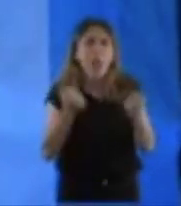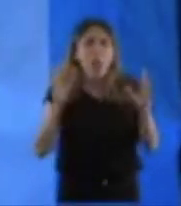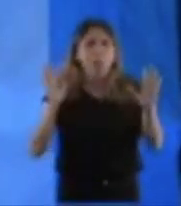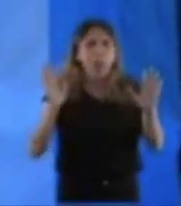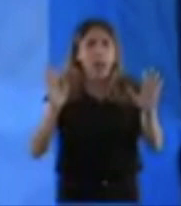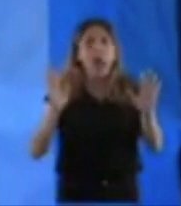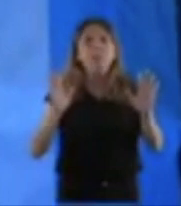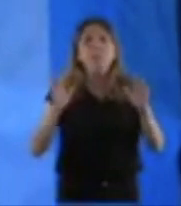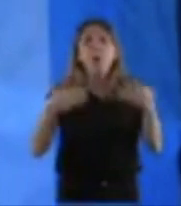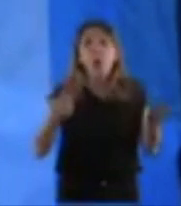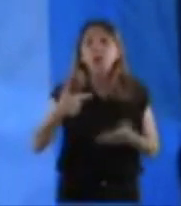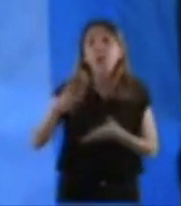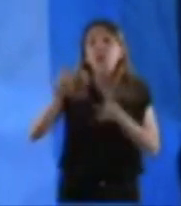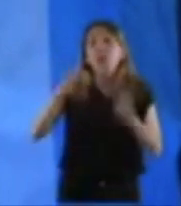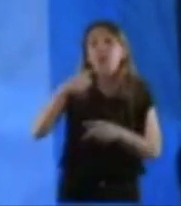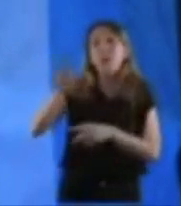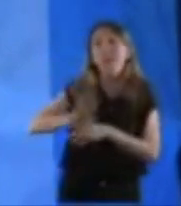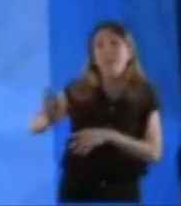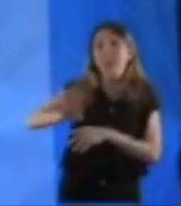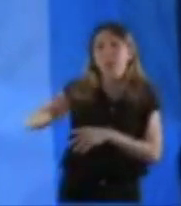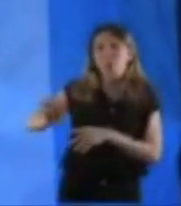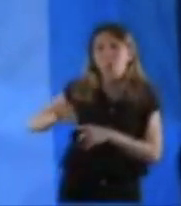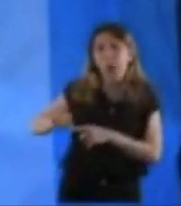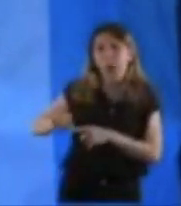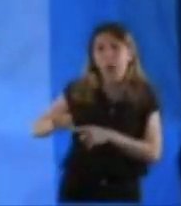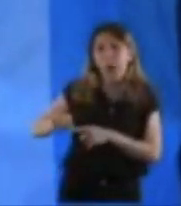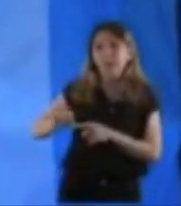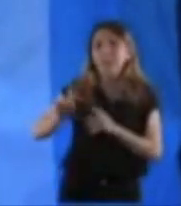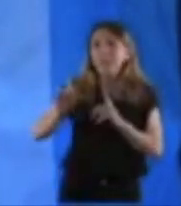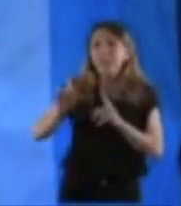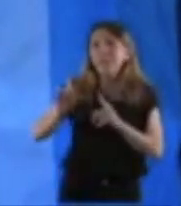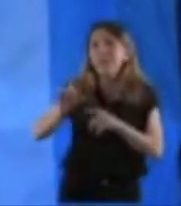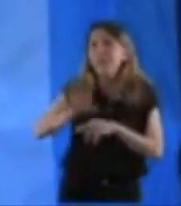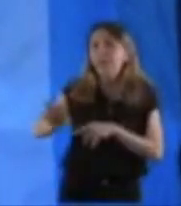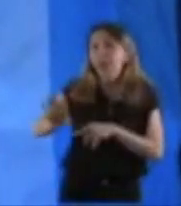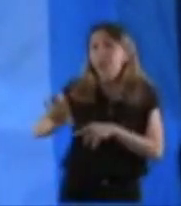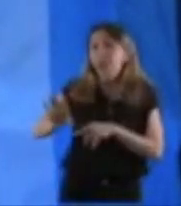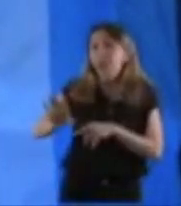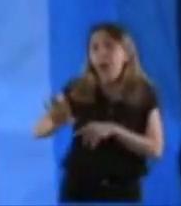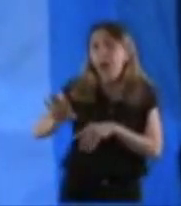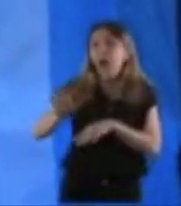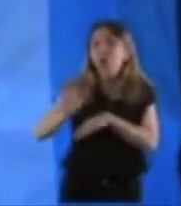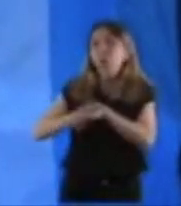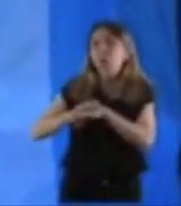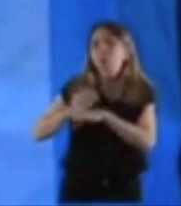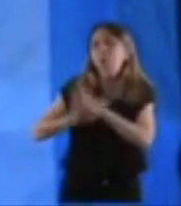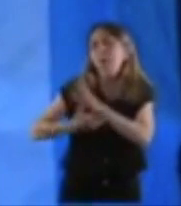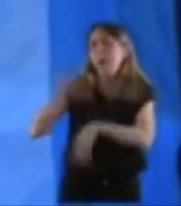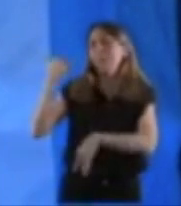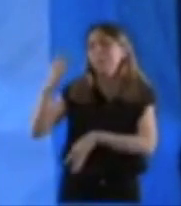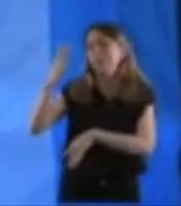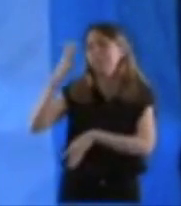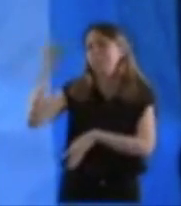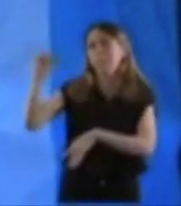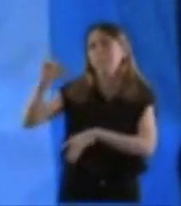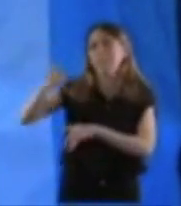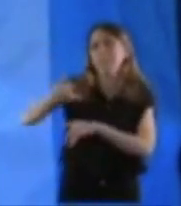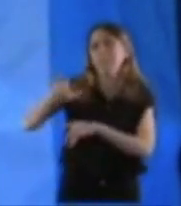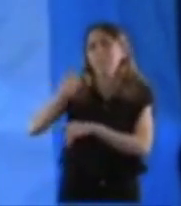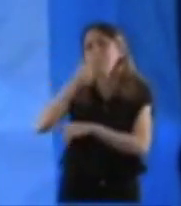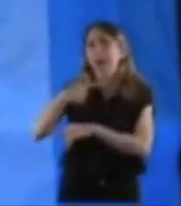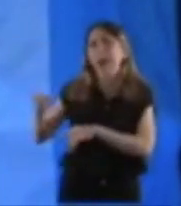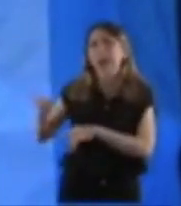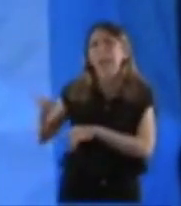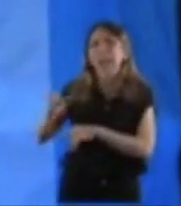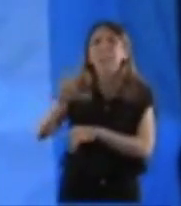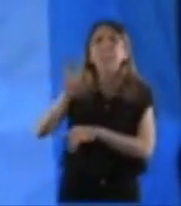Entonces esa deuda que nos dejó el campeón del mundo Macri, que dijo 50 mil millones no le